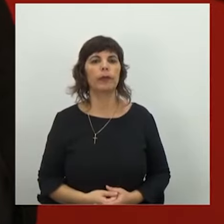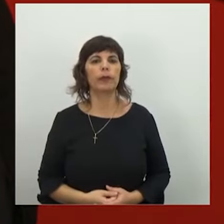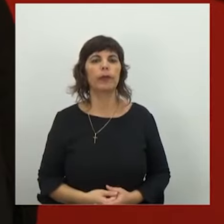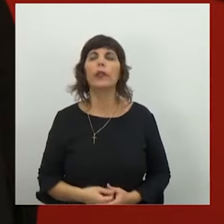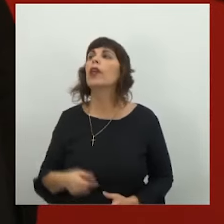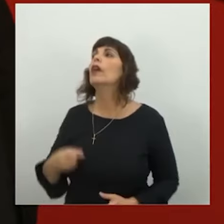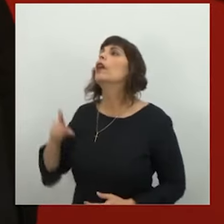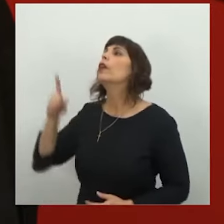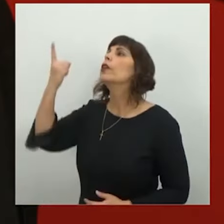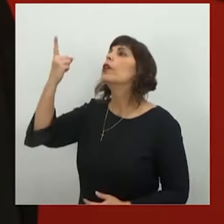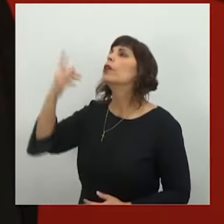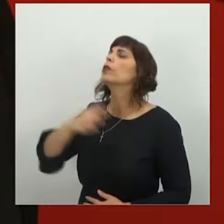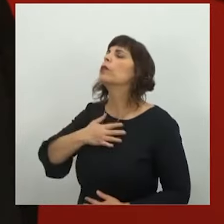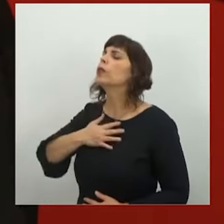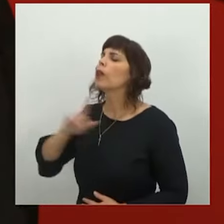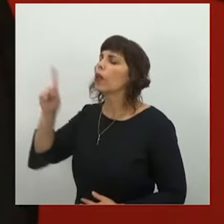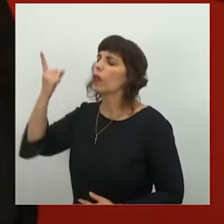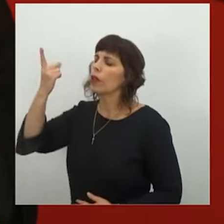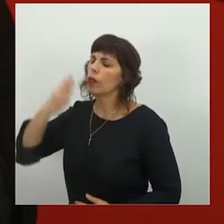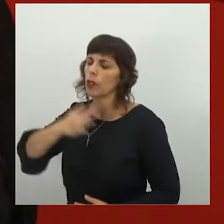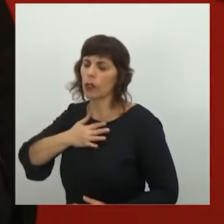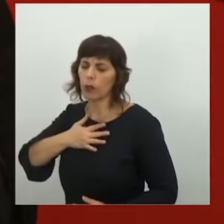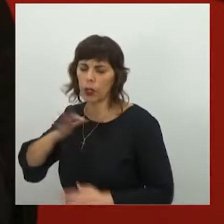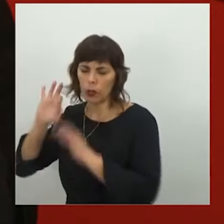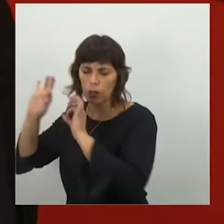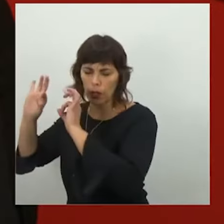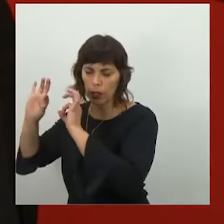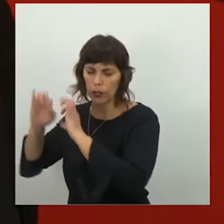tú, Dios, mi Dios eres tú.